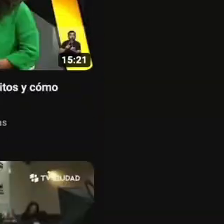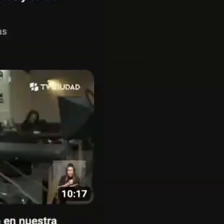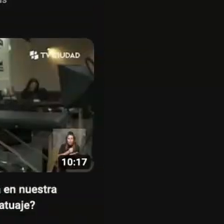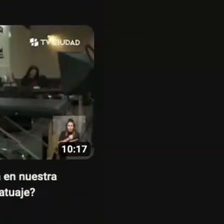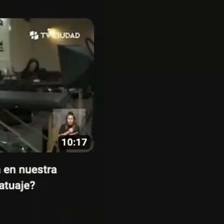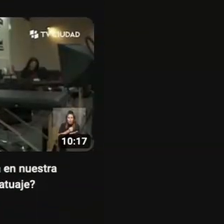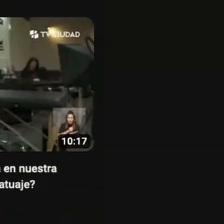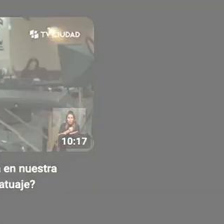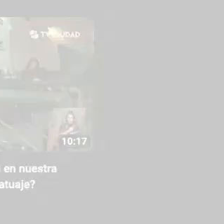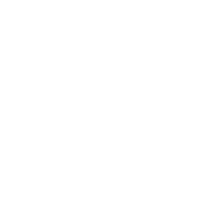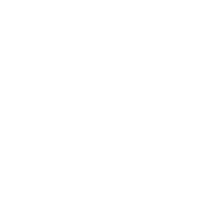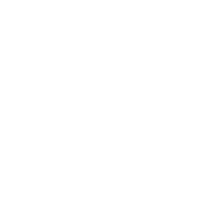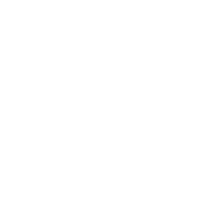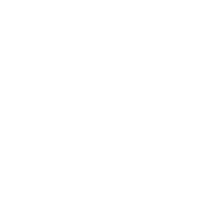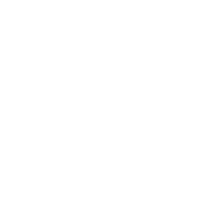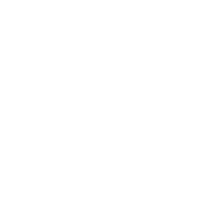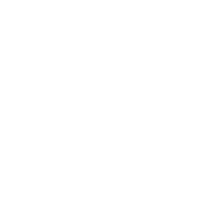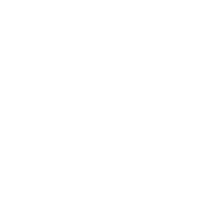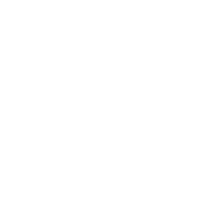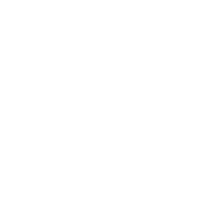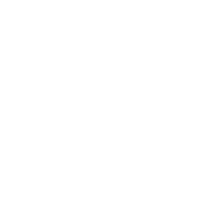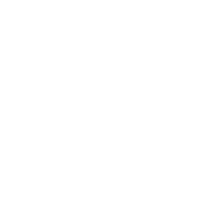Ciencia.